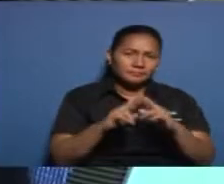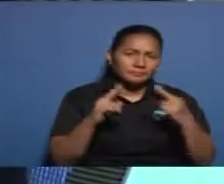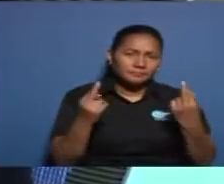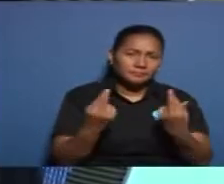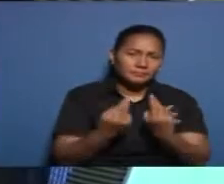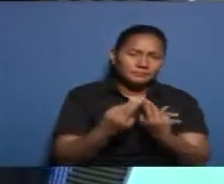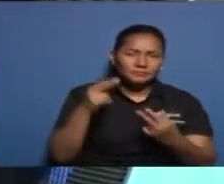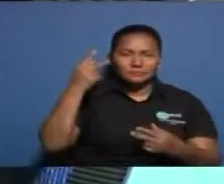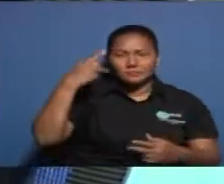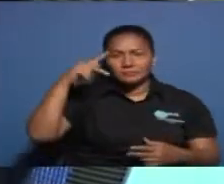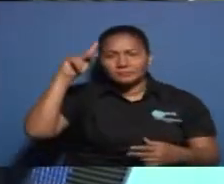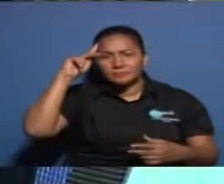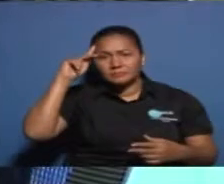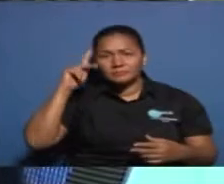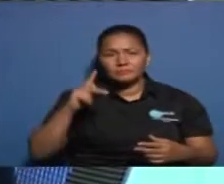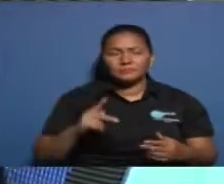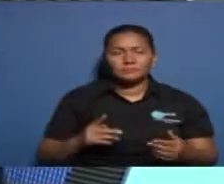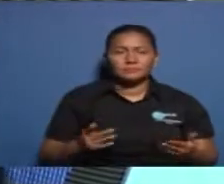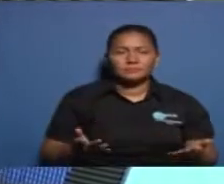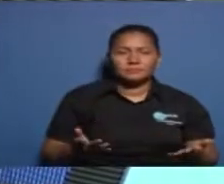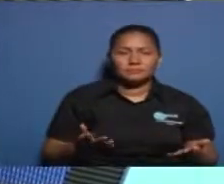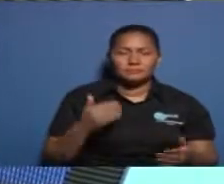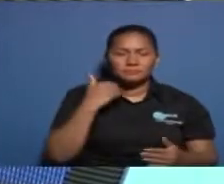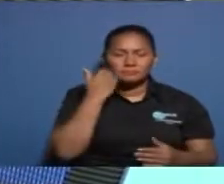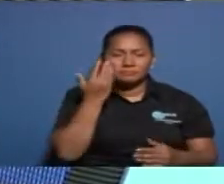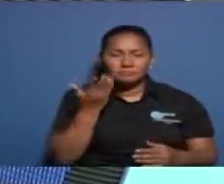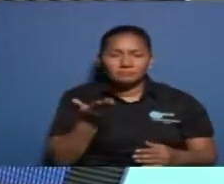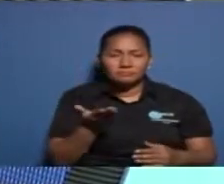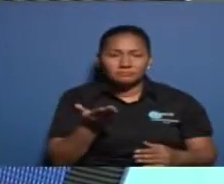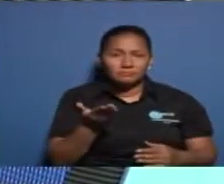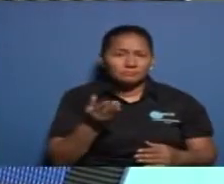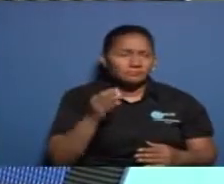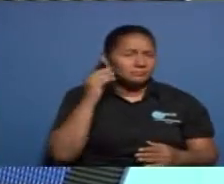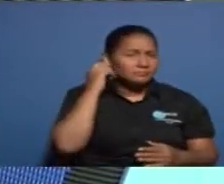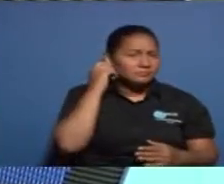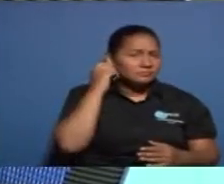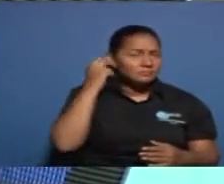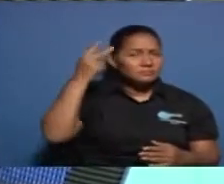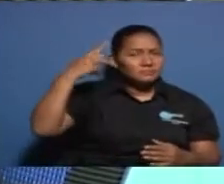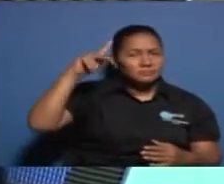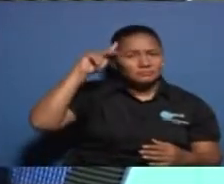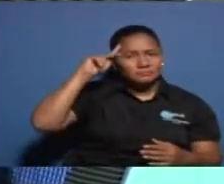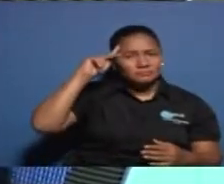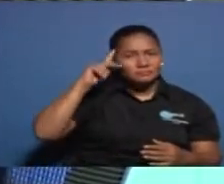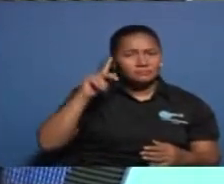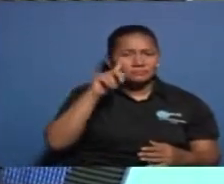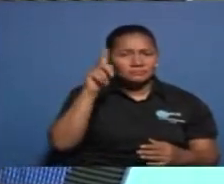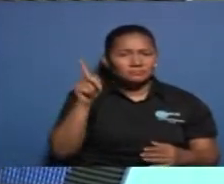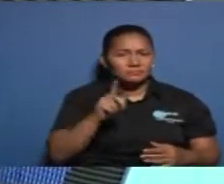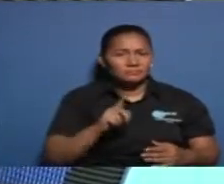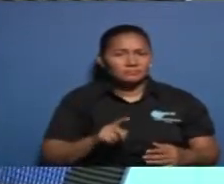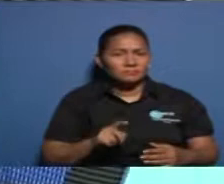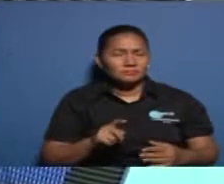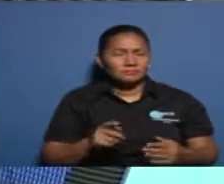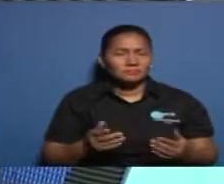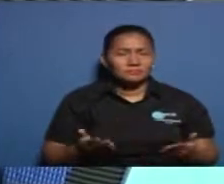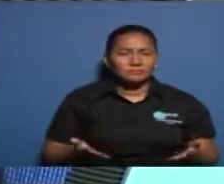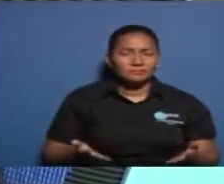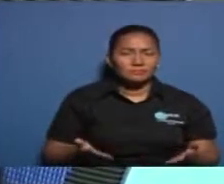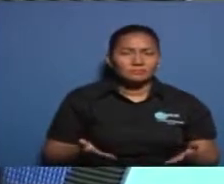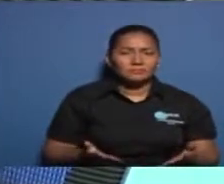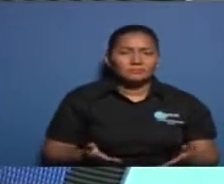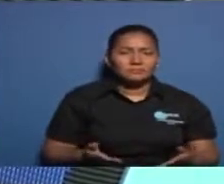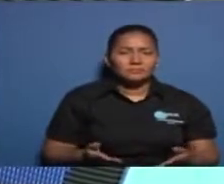una facilidad de participación de la mujer en política hay facilidad de lograr recursos para poder